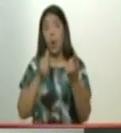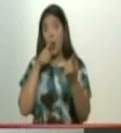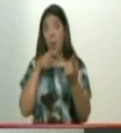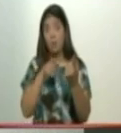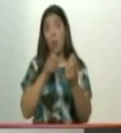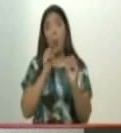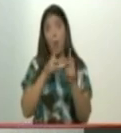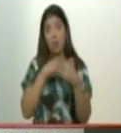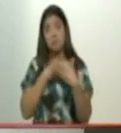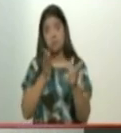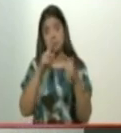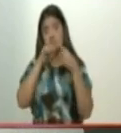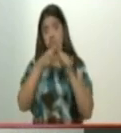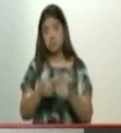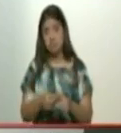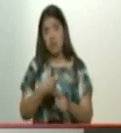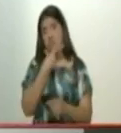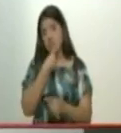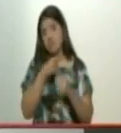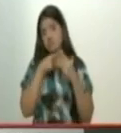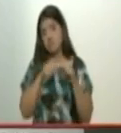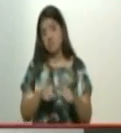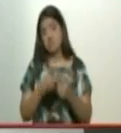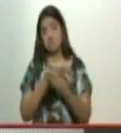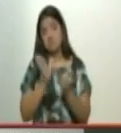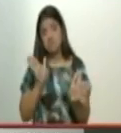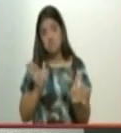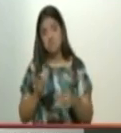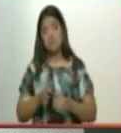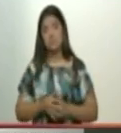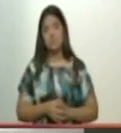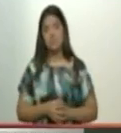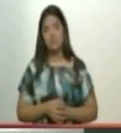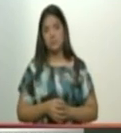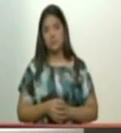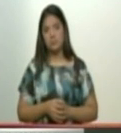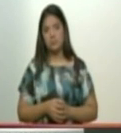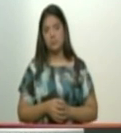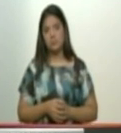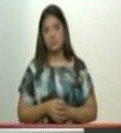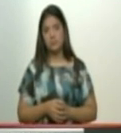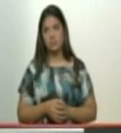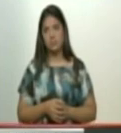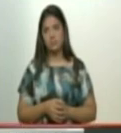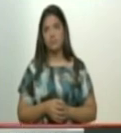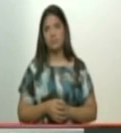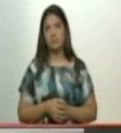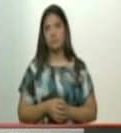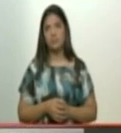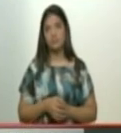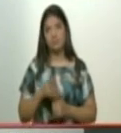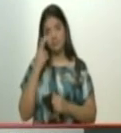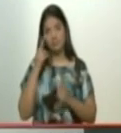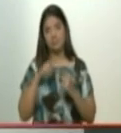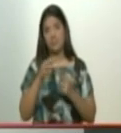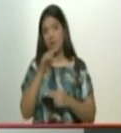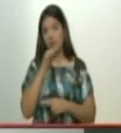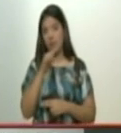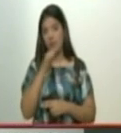la facilidad para conocer la información